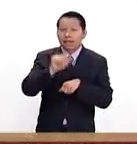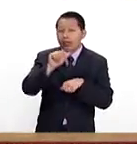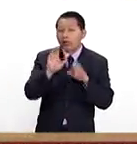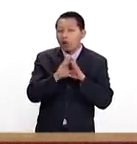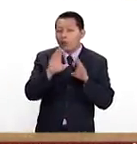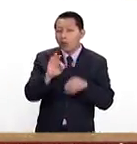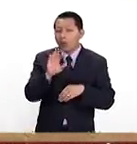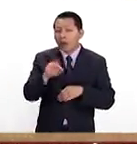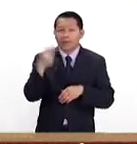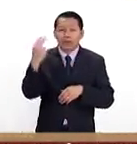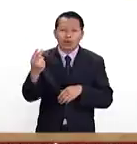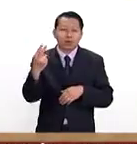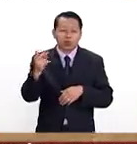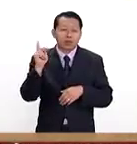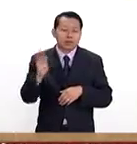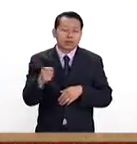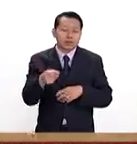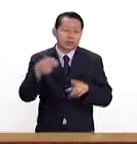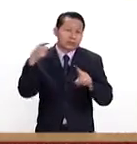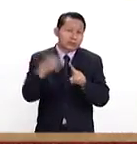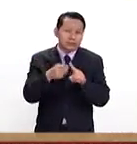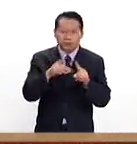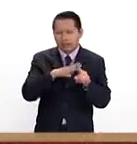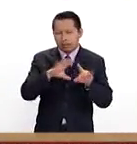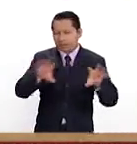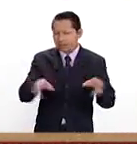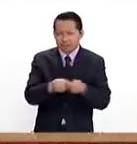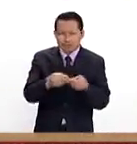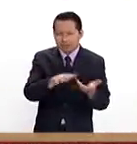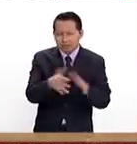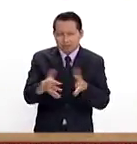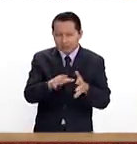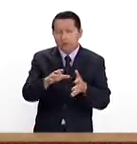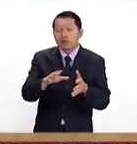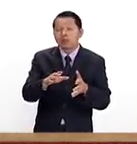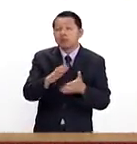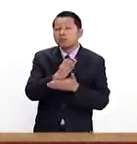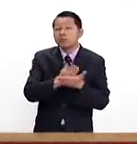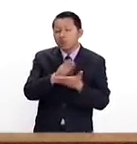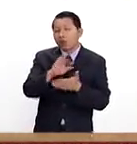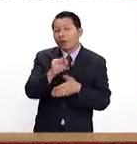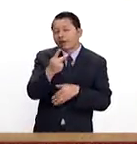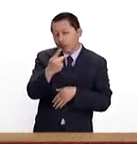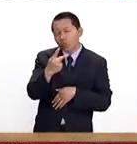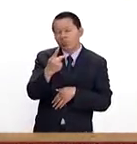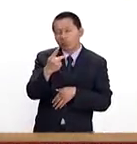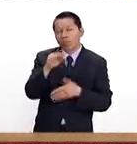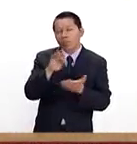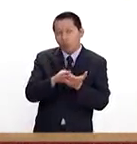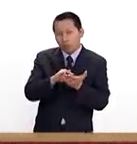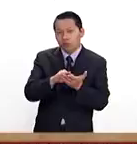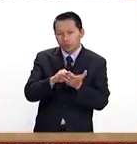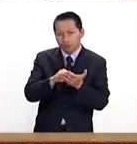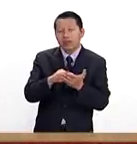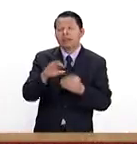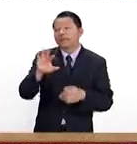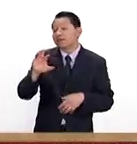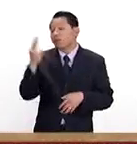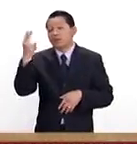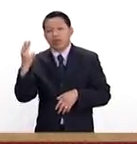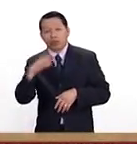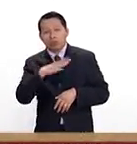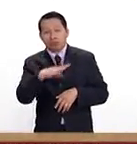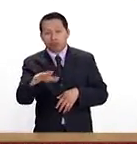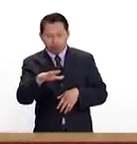en 42. Al final da un promedio de 41 puntos de aprobación contra 52 de rechazo en